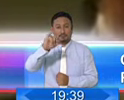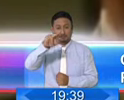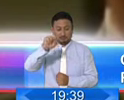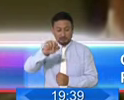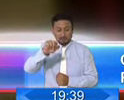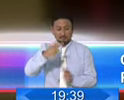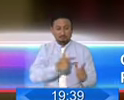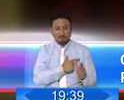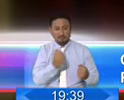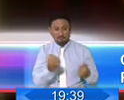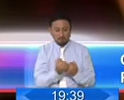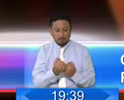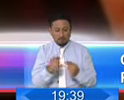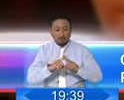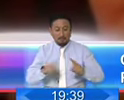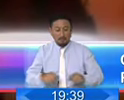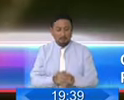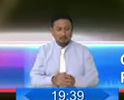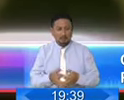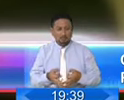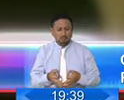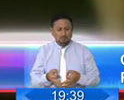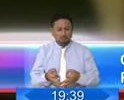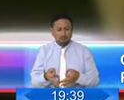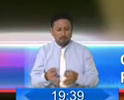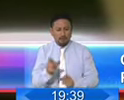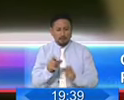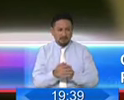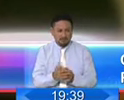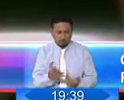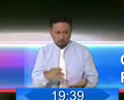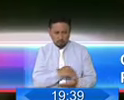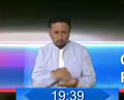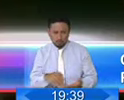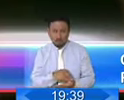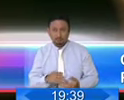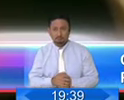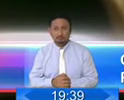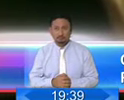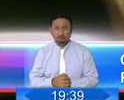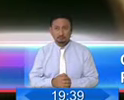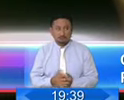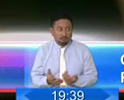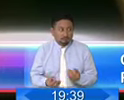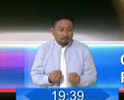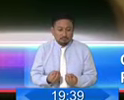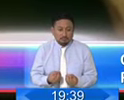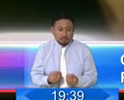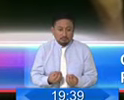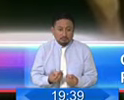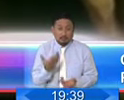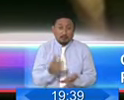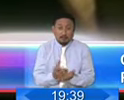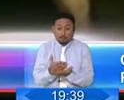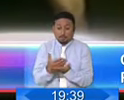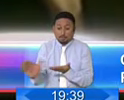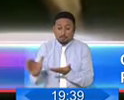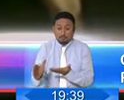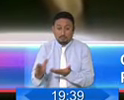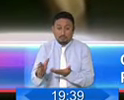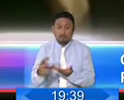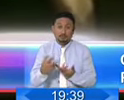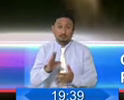fuerza militar. Sin embargo, su demora causó la duda entre los asistentes. Lo mejor que nos puede pasar es el destierro, pero también la